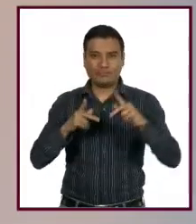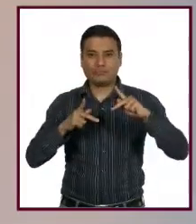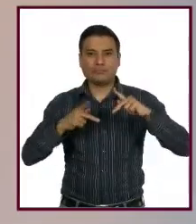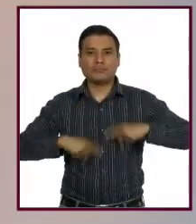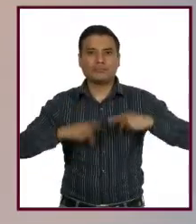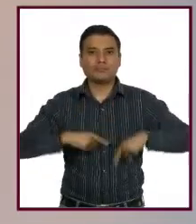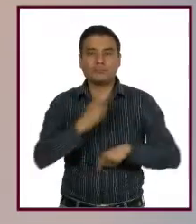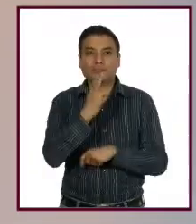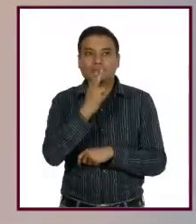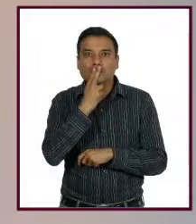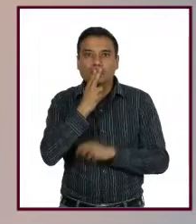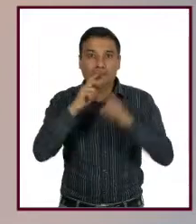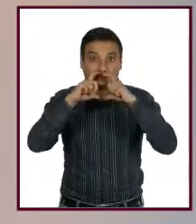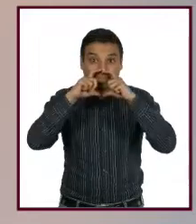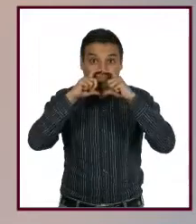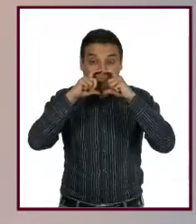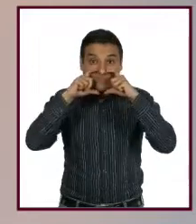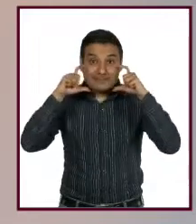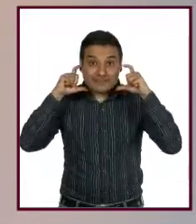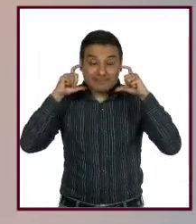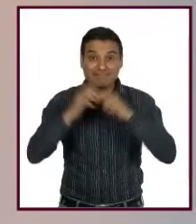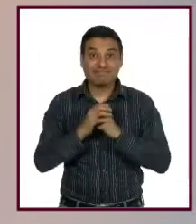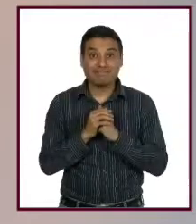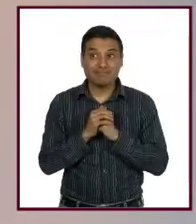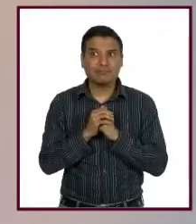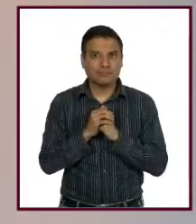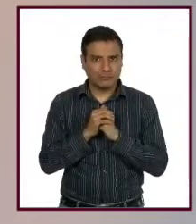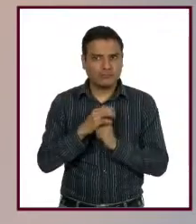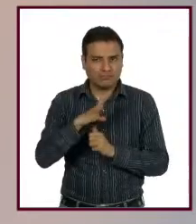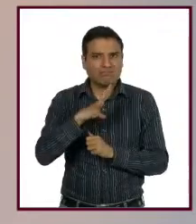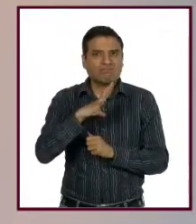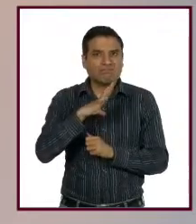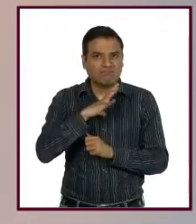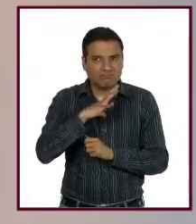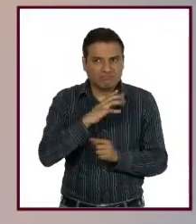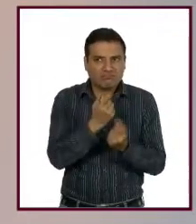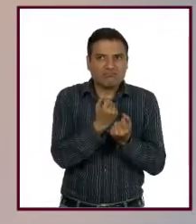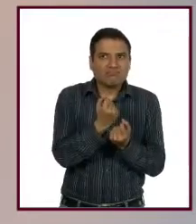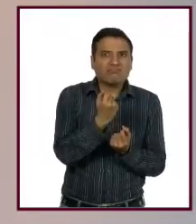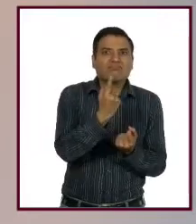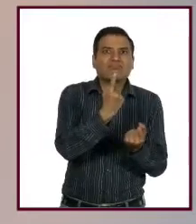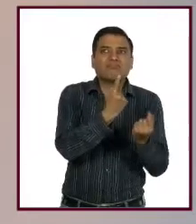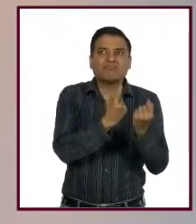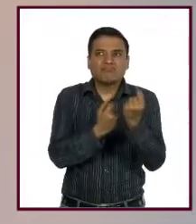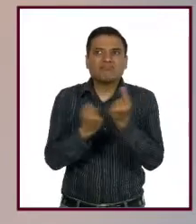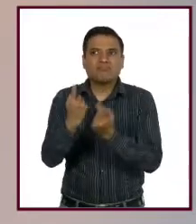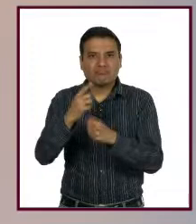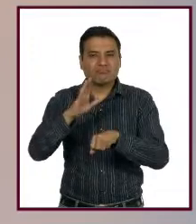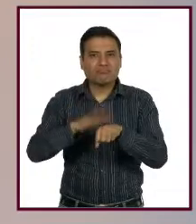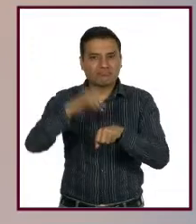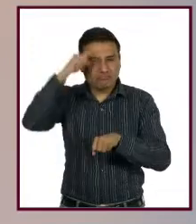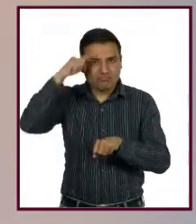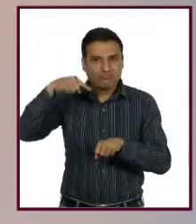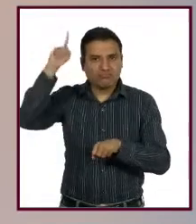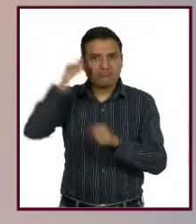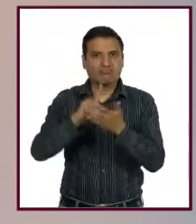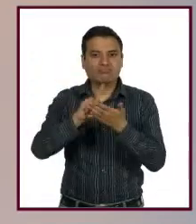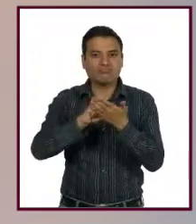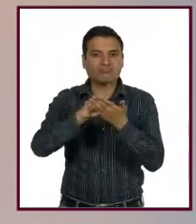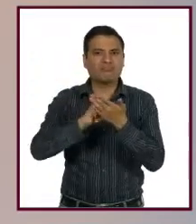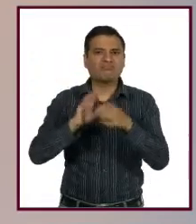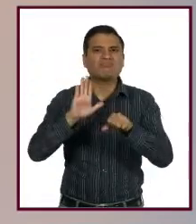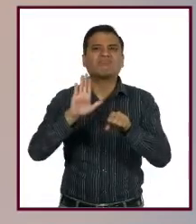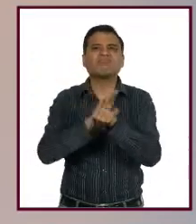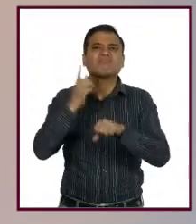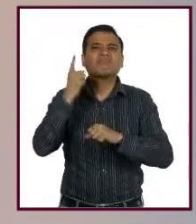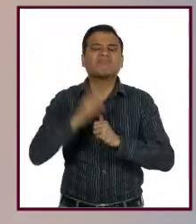cubrebocas, pues era un vehículo hasta de bastante mayor facilidad, es decir, la persona impregnaba de alguna